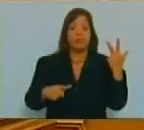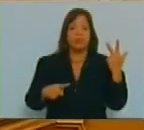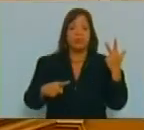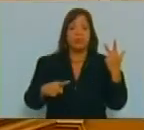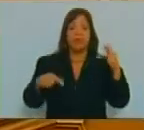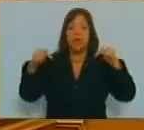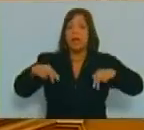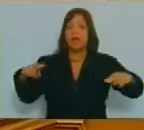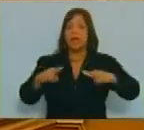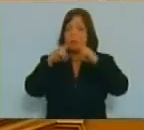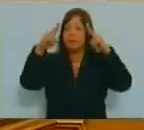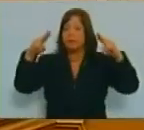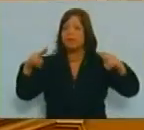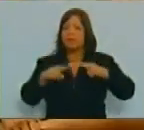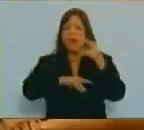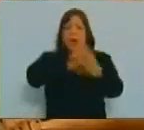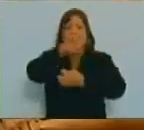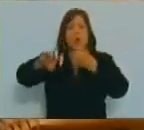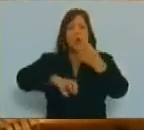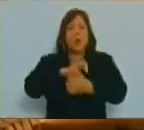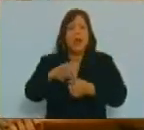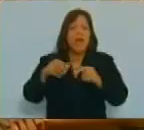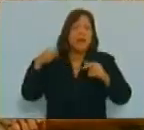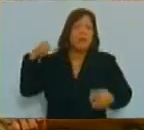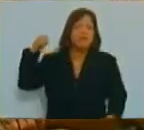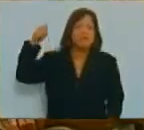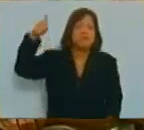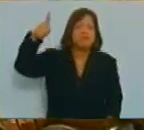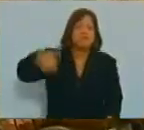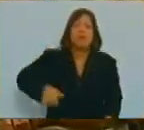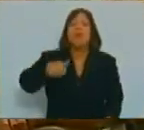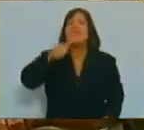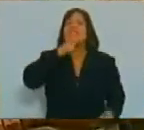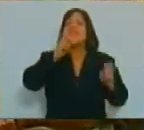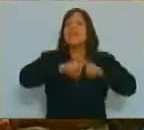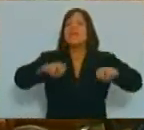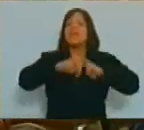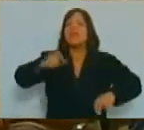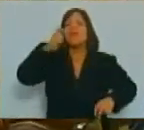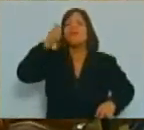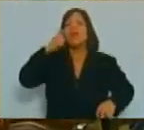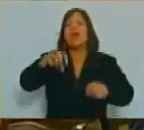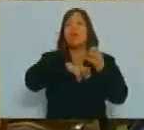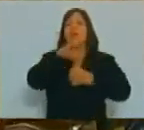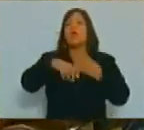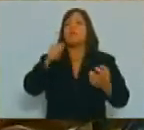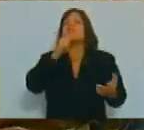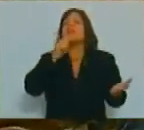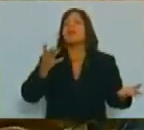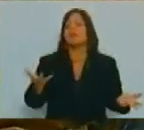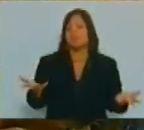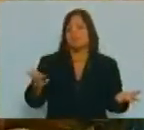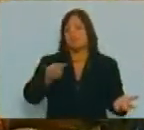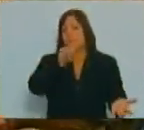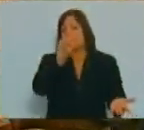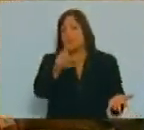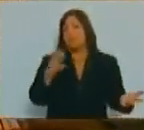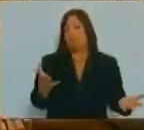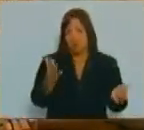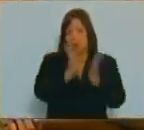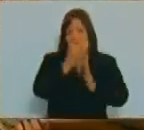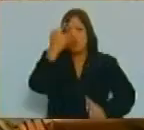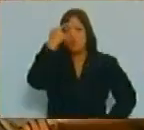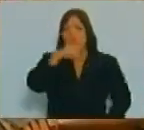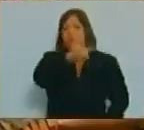nos hemos encontrado con un eterno problema tiene investigados fiscales que se meten en problemas ustedes